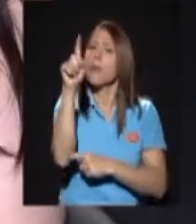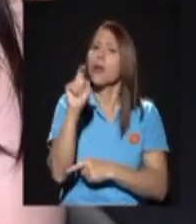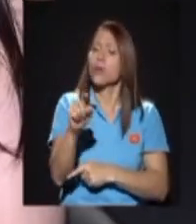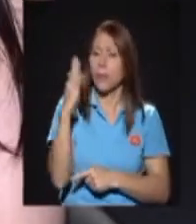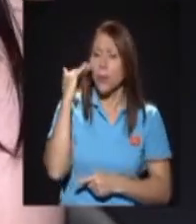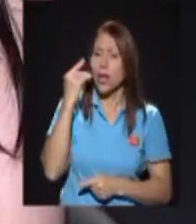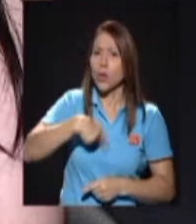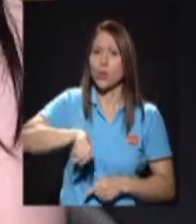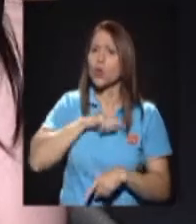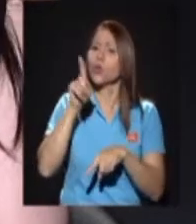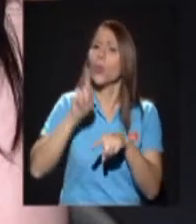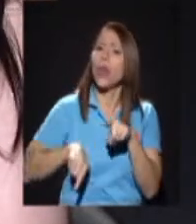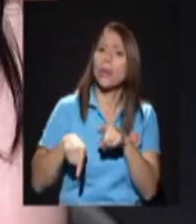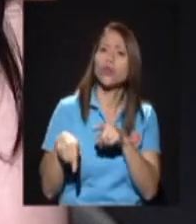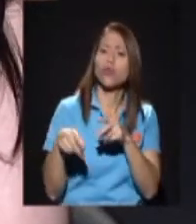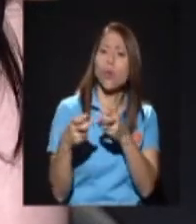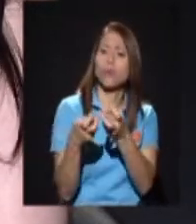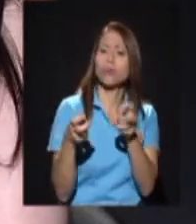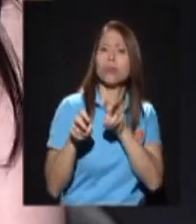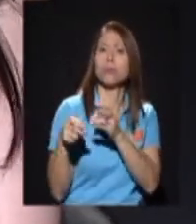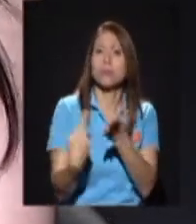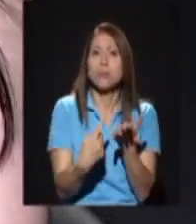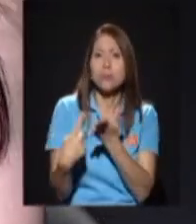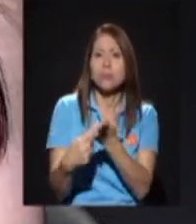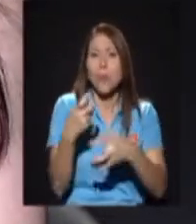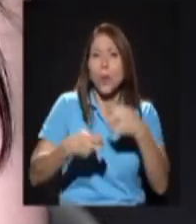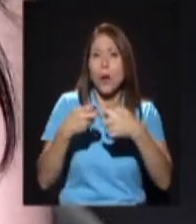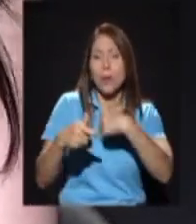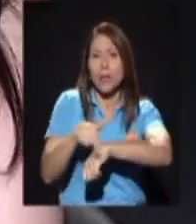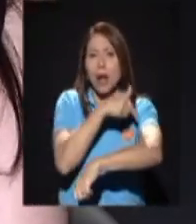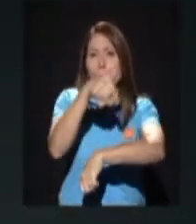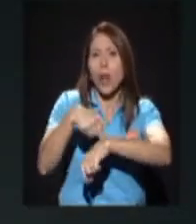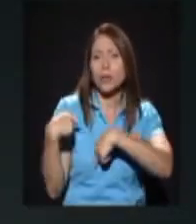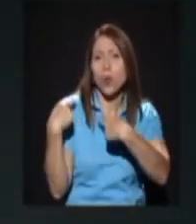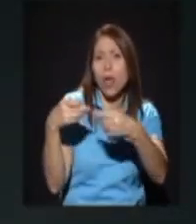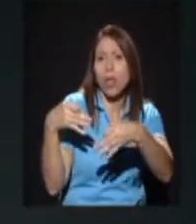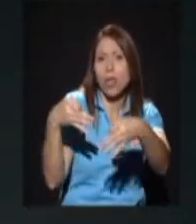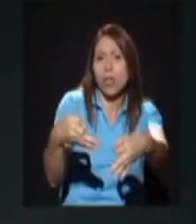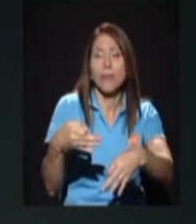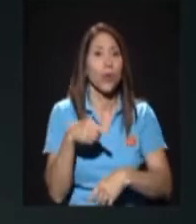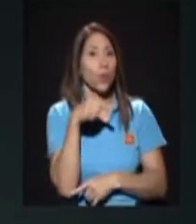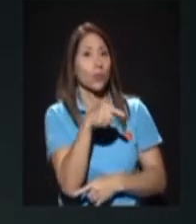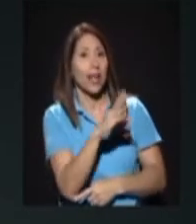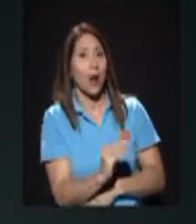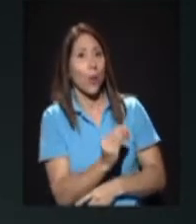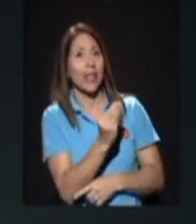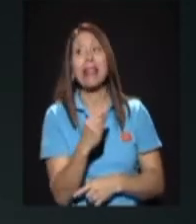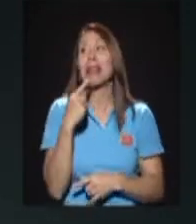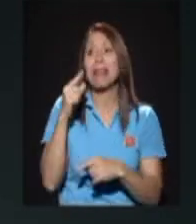en la mesa y discutir problemas de largo plazo, ¿verdad? Usted es la joven.